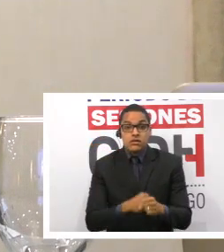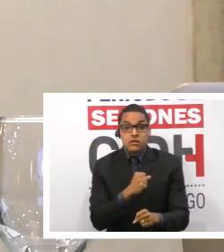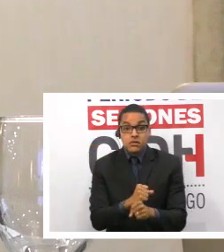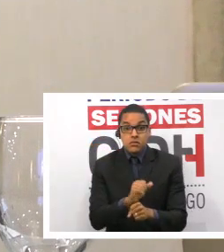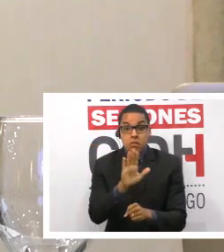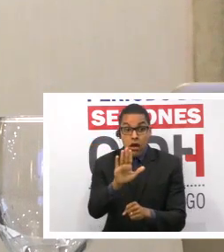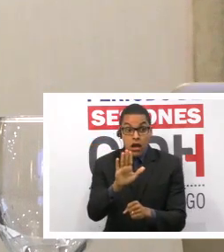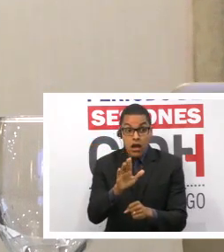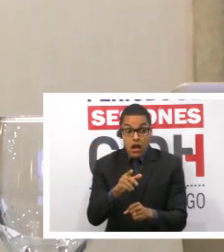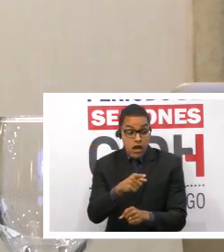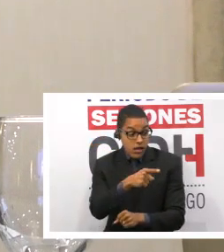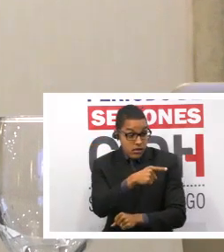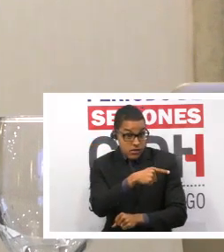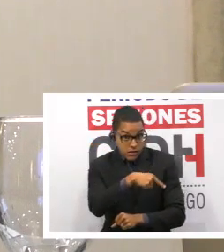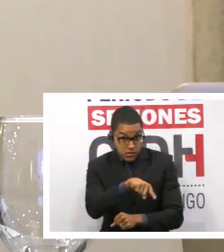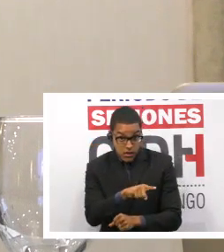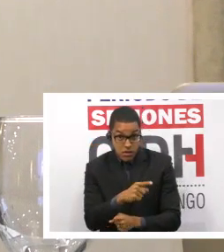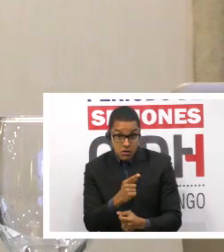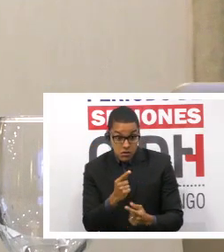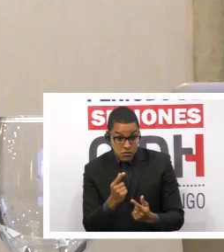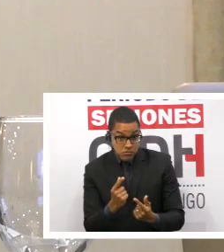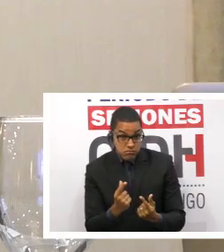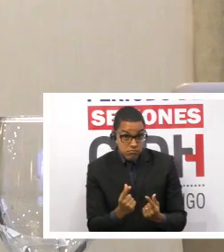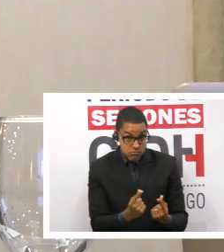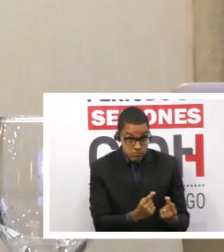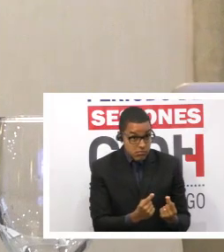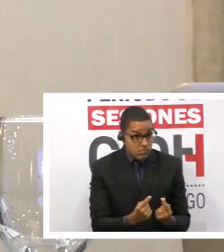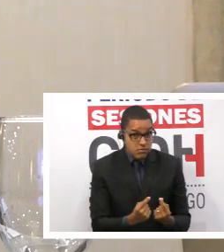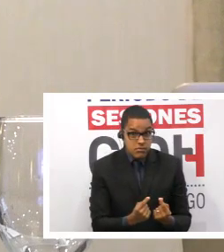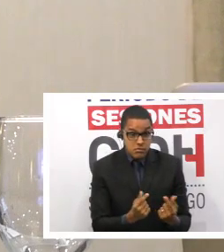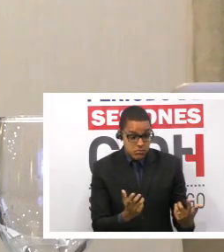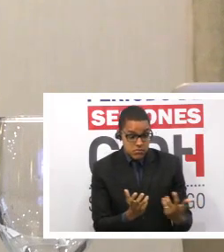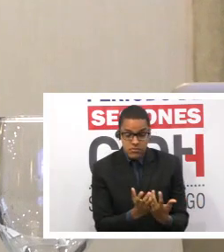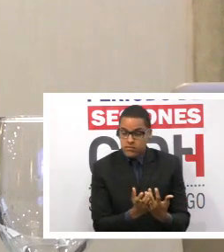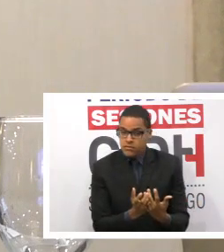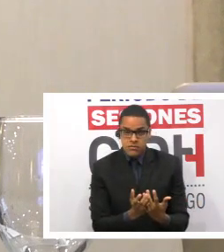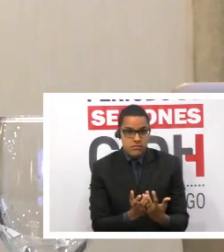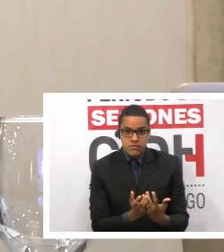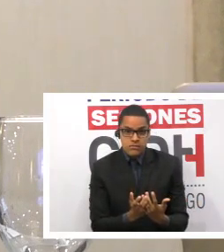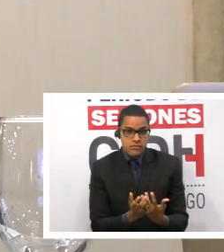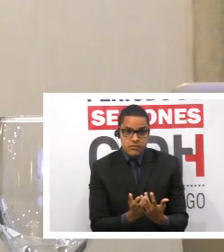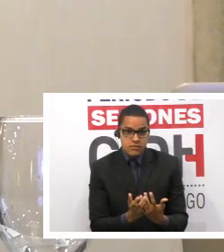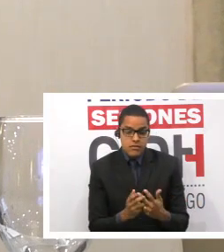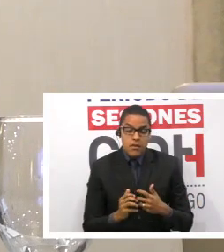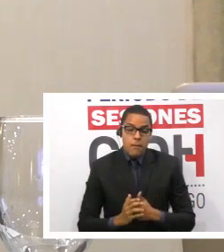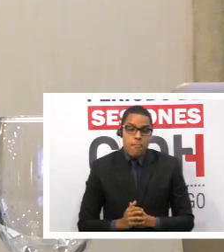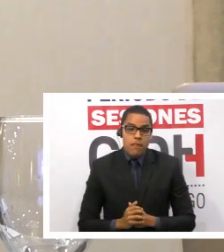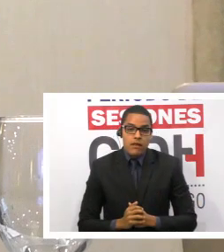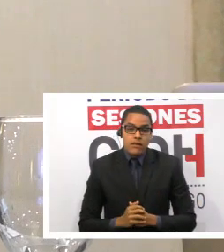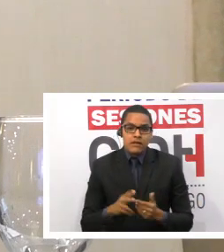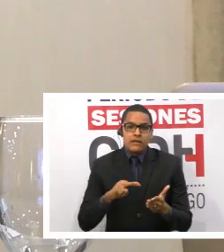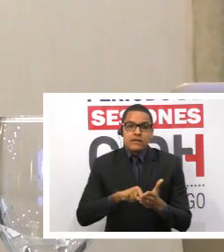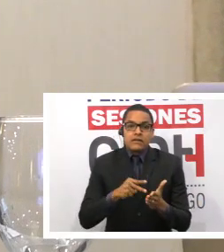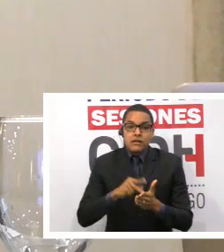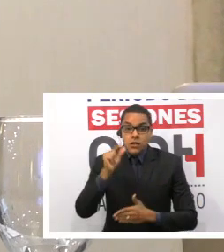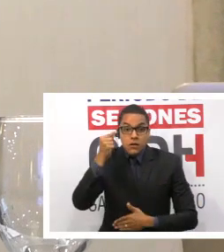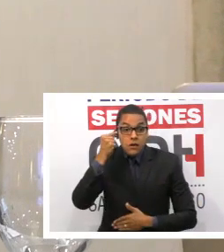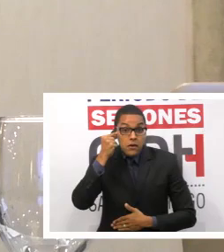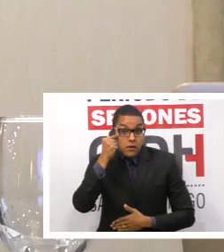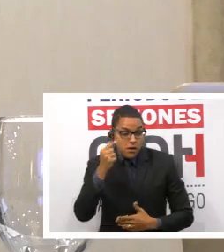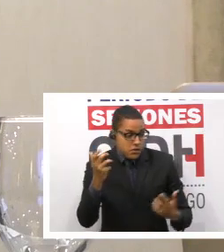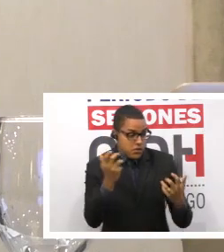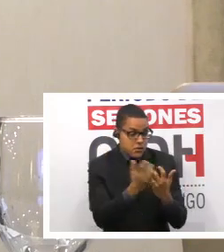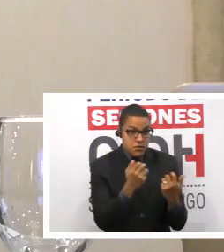aplicarse esa realidad constituye nuestro parecer prueba clara de que la política fiscal peruana no está colaborando con el respeto y la promoción de los derechos